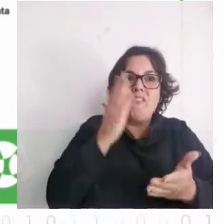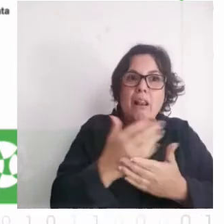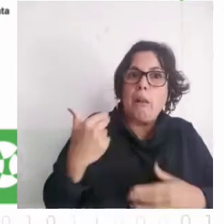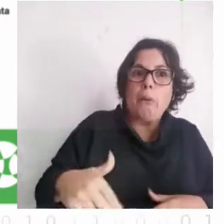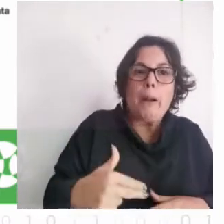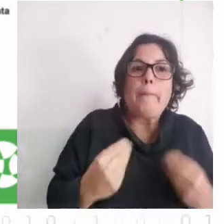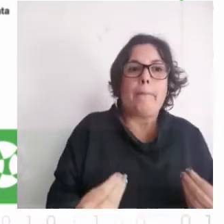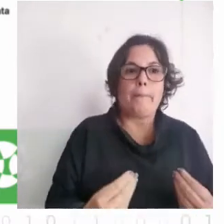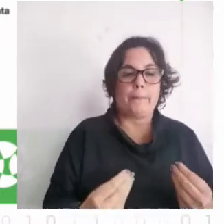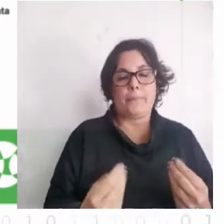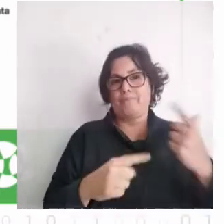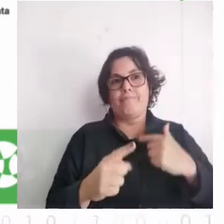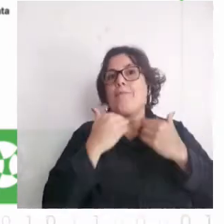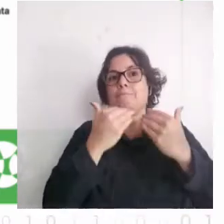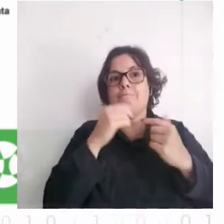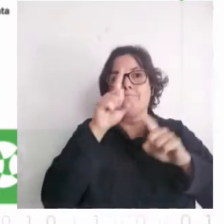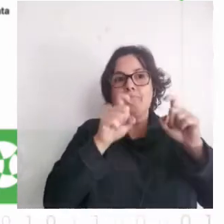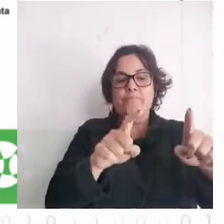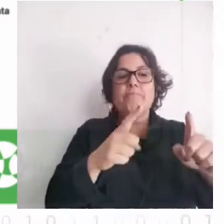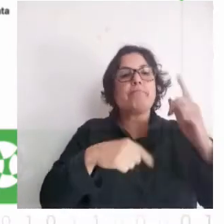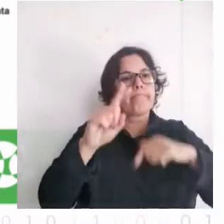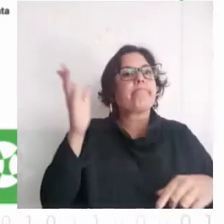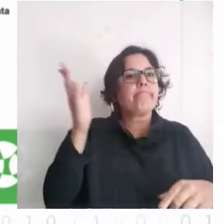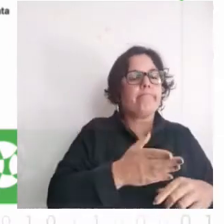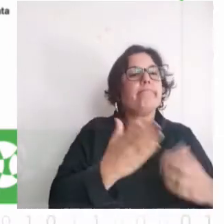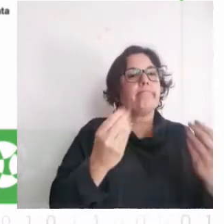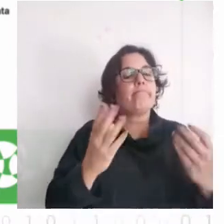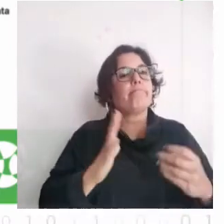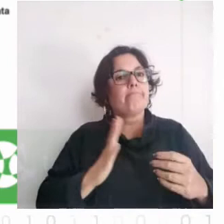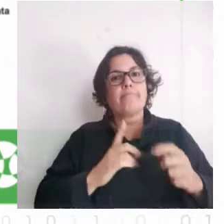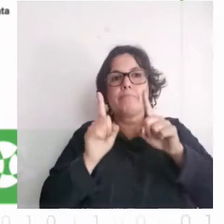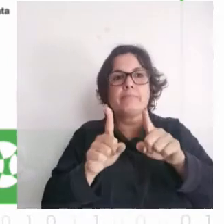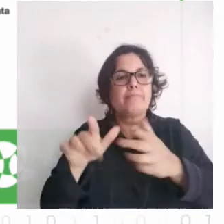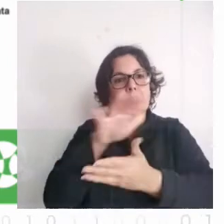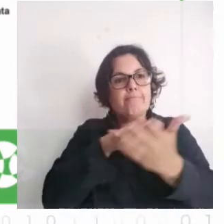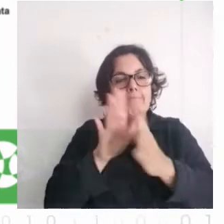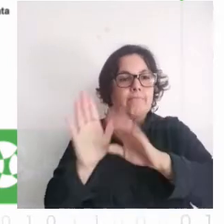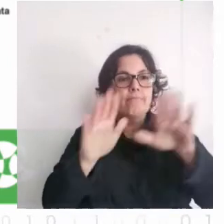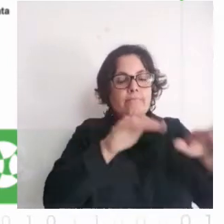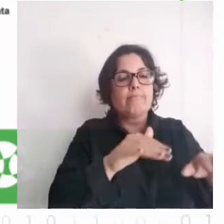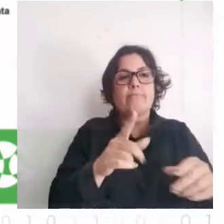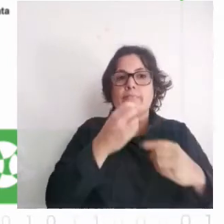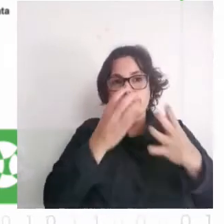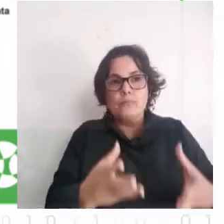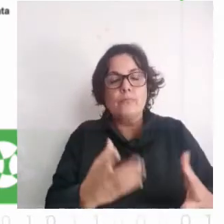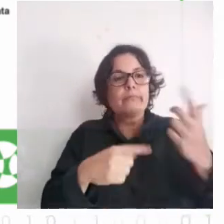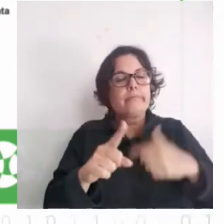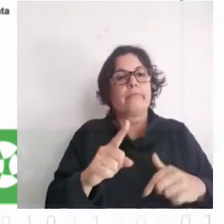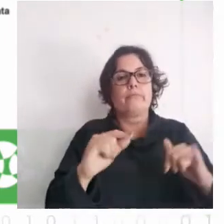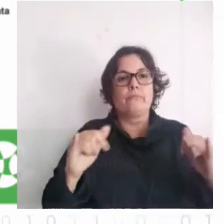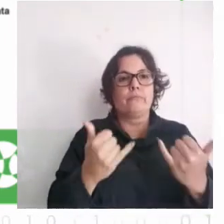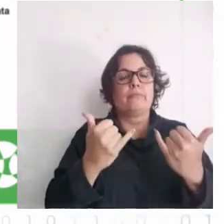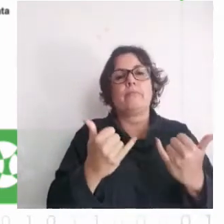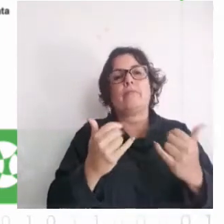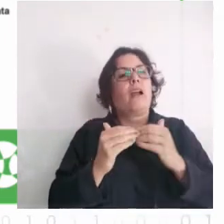cual no podemos saber, pero en el gran porcentaje de mujeres que tienen esa misma condición sería muy bueno. Entonces, mismo desde el punto de vista más allá de la